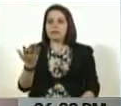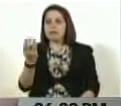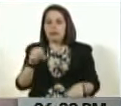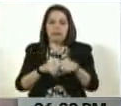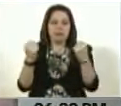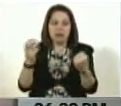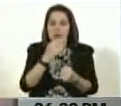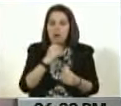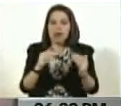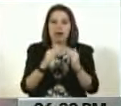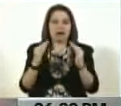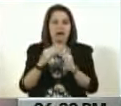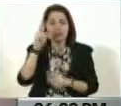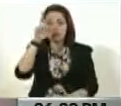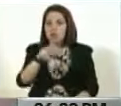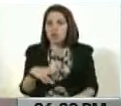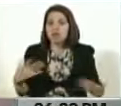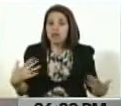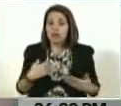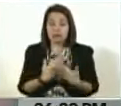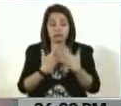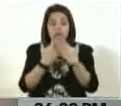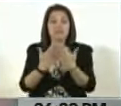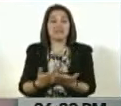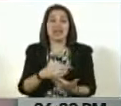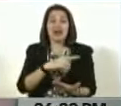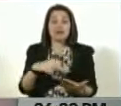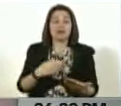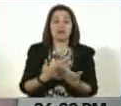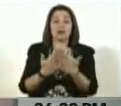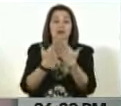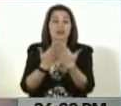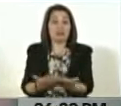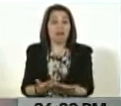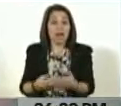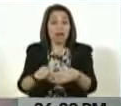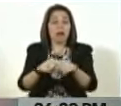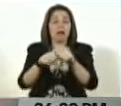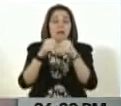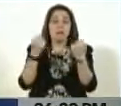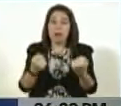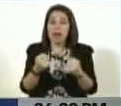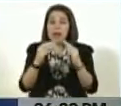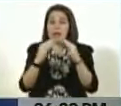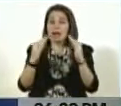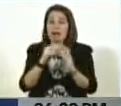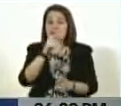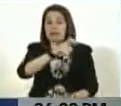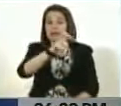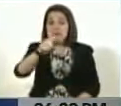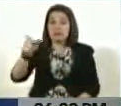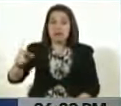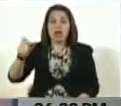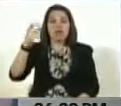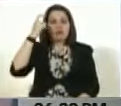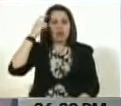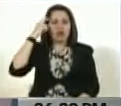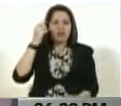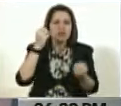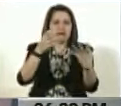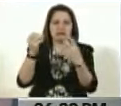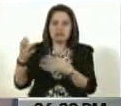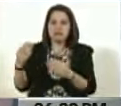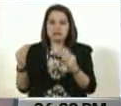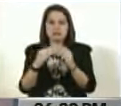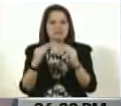días. Nosotros estamos garantizándole a la gente el pan en su casa diariamente a través de los clubs. Ay, ¿cómo le llevas ese conteo?